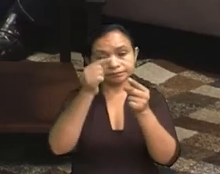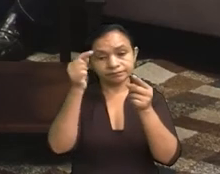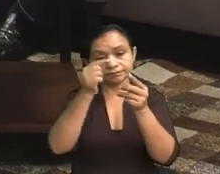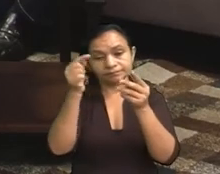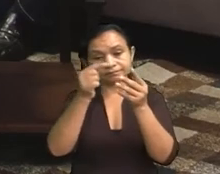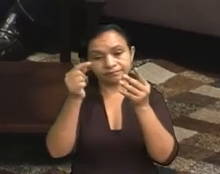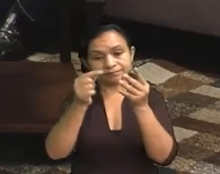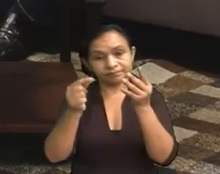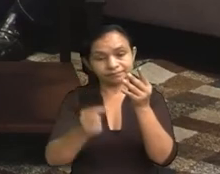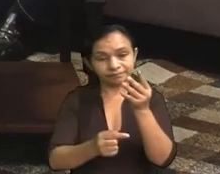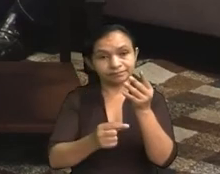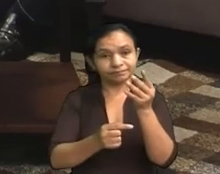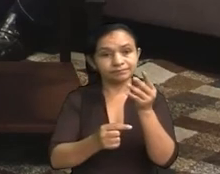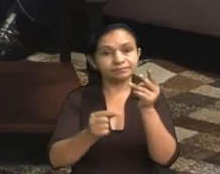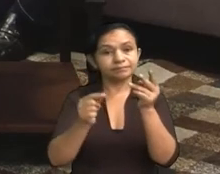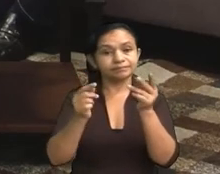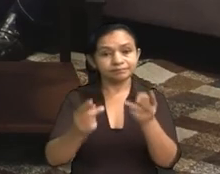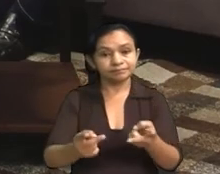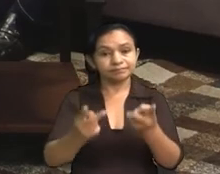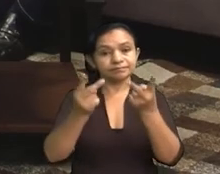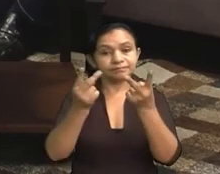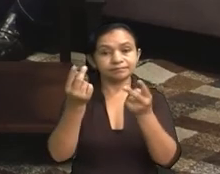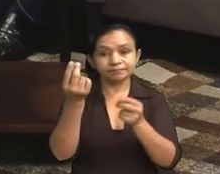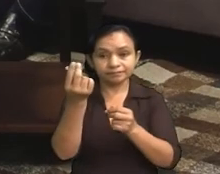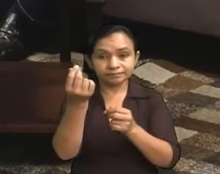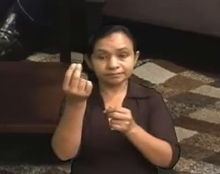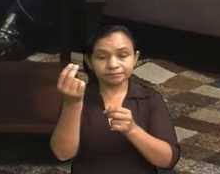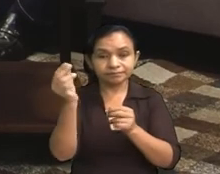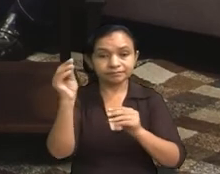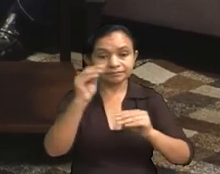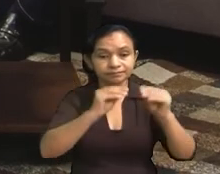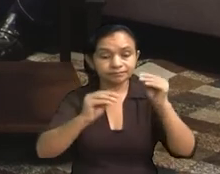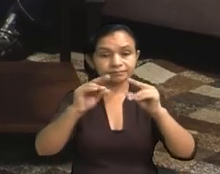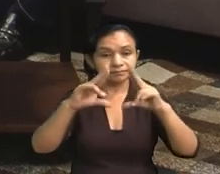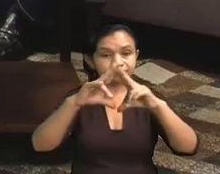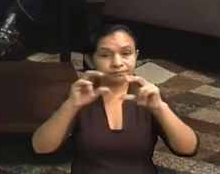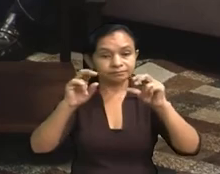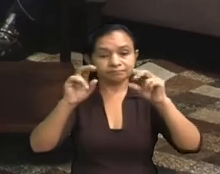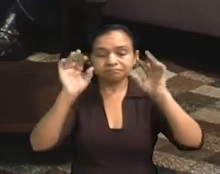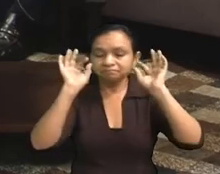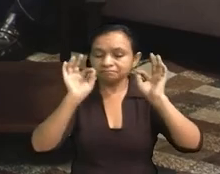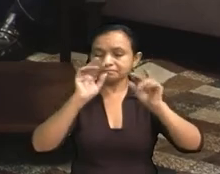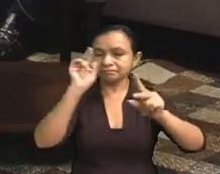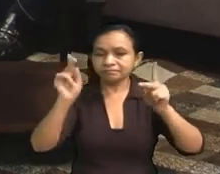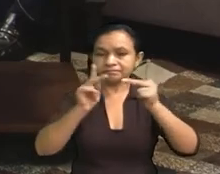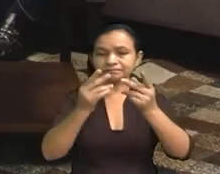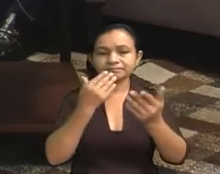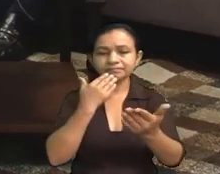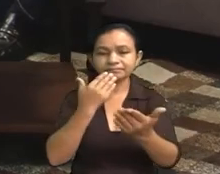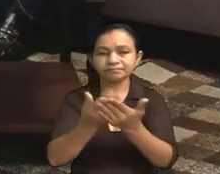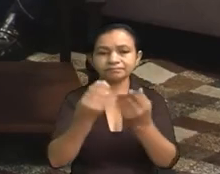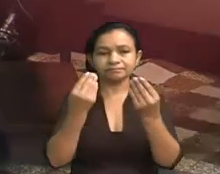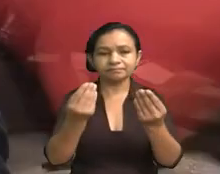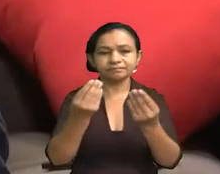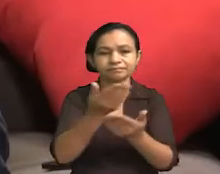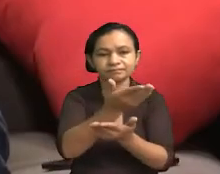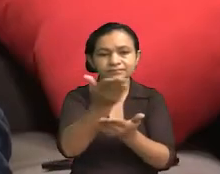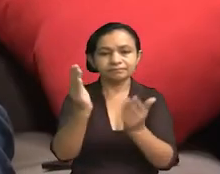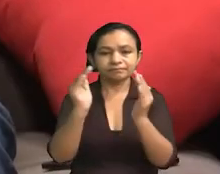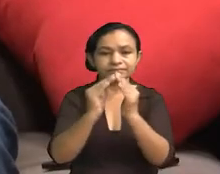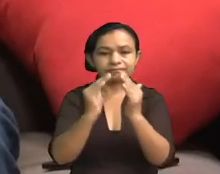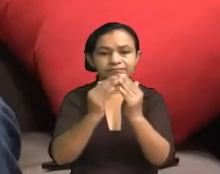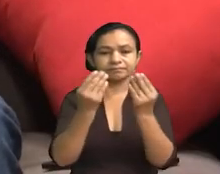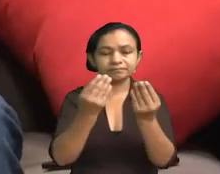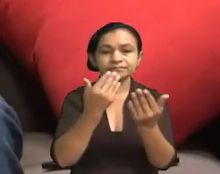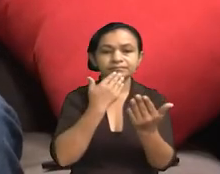capítulo, ámbito por ámbito de la vida de la economía nicaragüense, una radiografía bastante exacta. Muchísimas gracias. Y a usted que esté en su hogar,